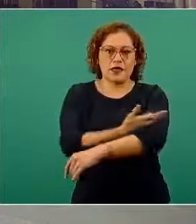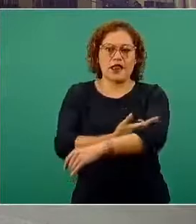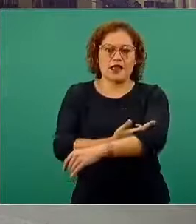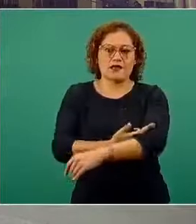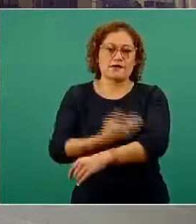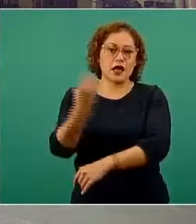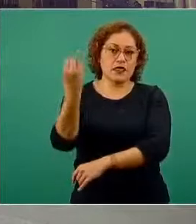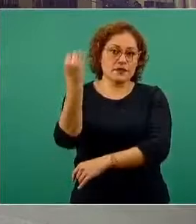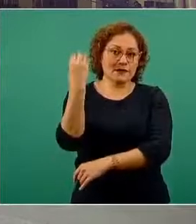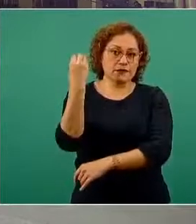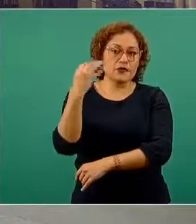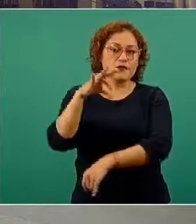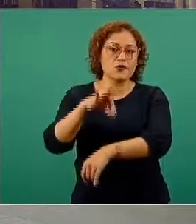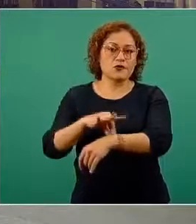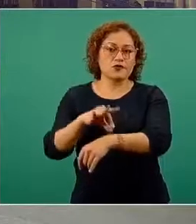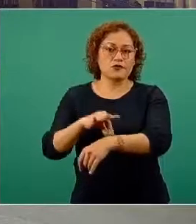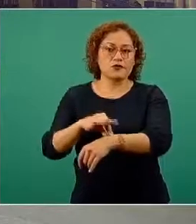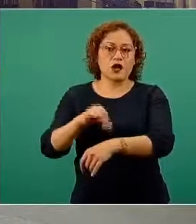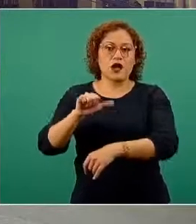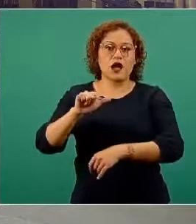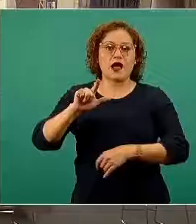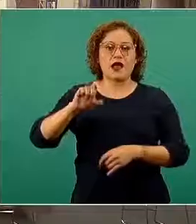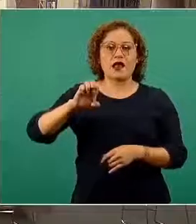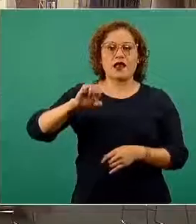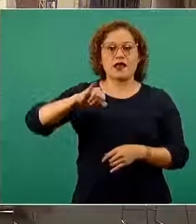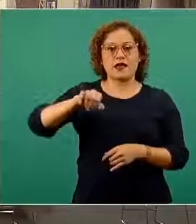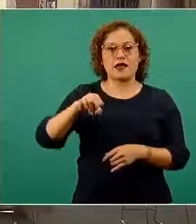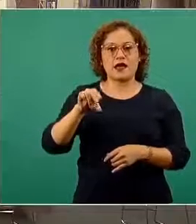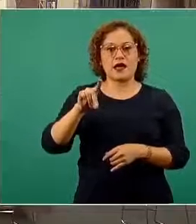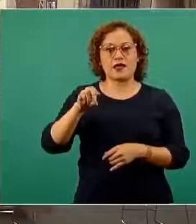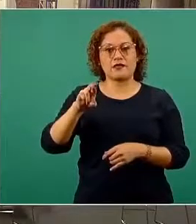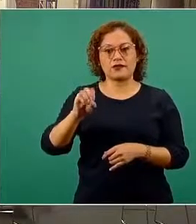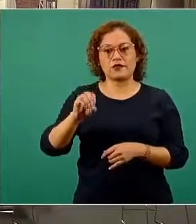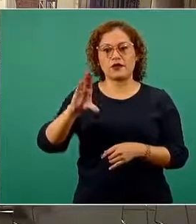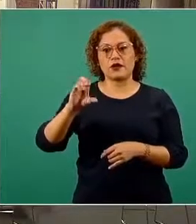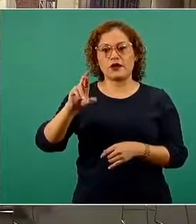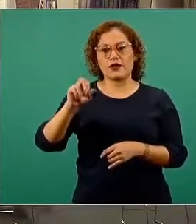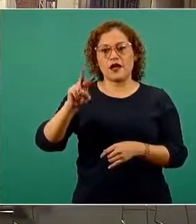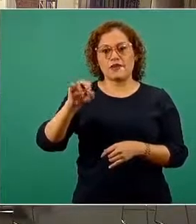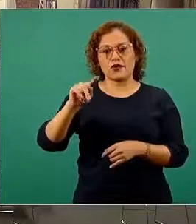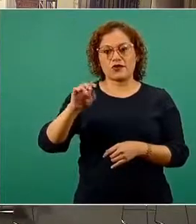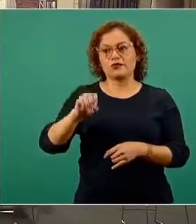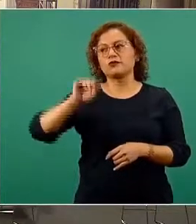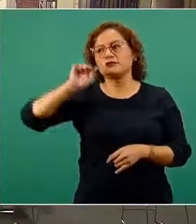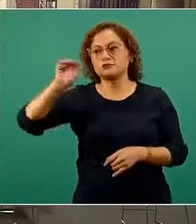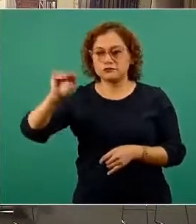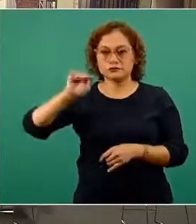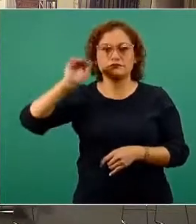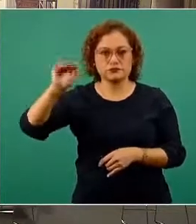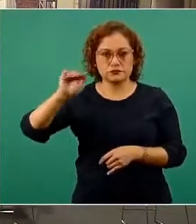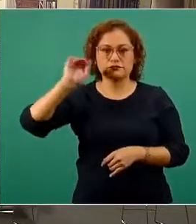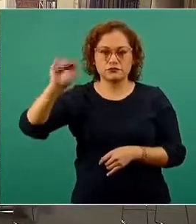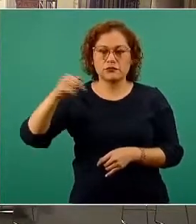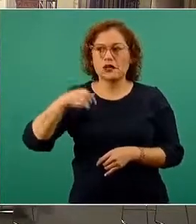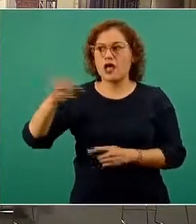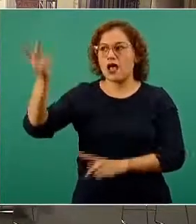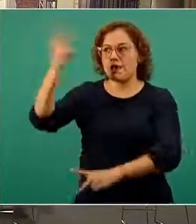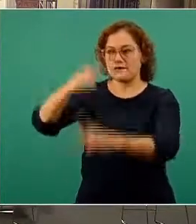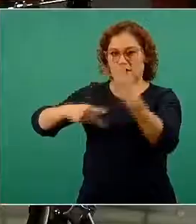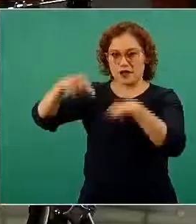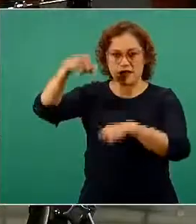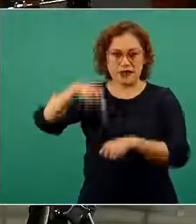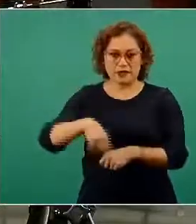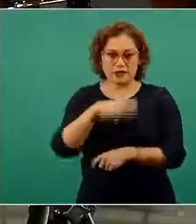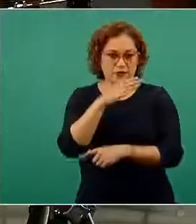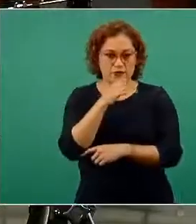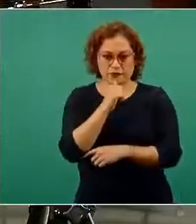doctor Alejandro Cravioto, que tanto le he pedido, que pues a ver si había la posibilidad de que estuviera aquí con nosotros, pero entonces va